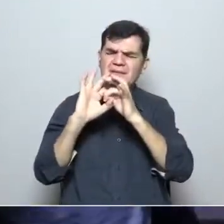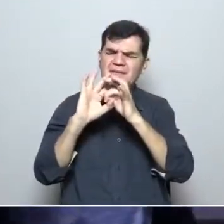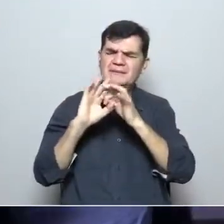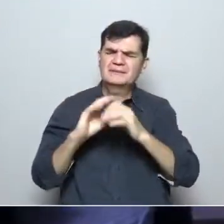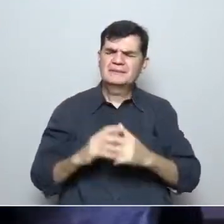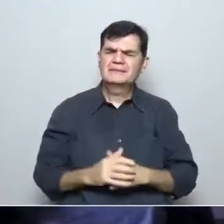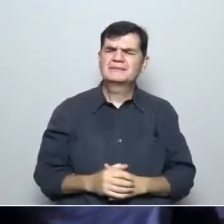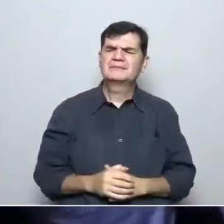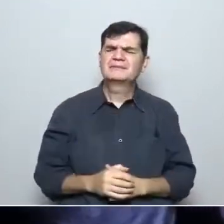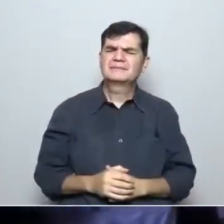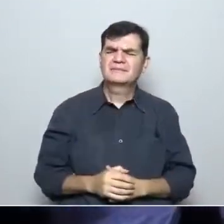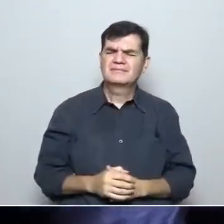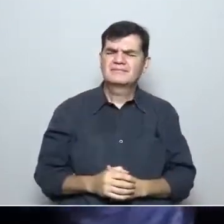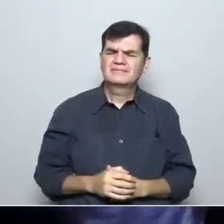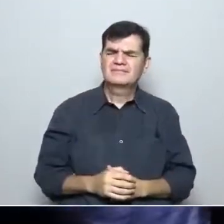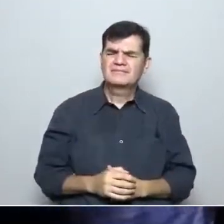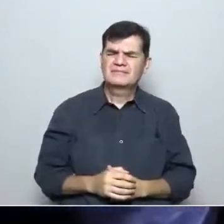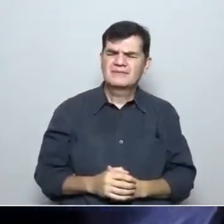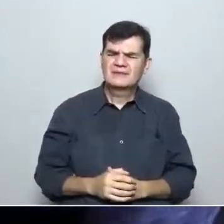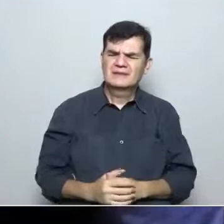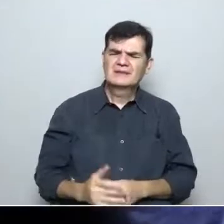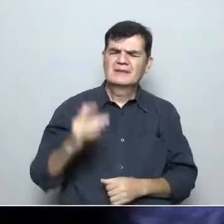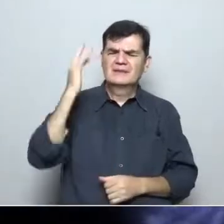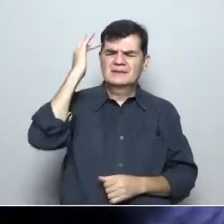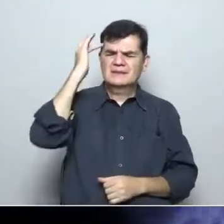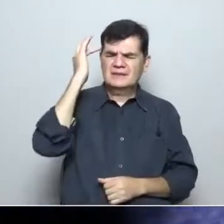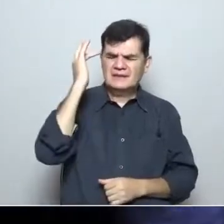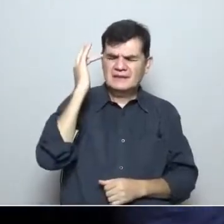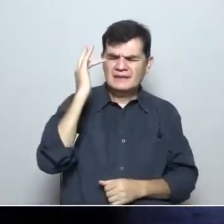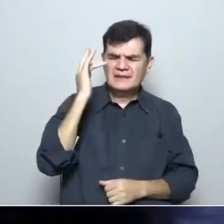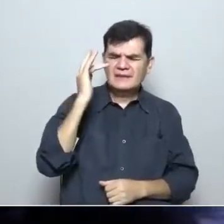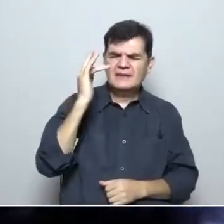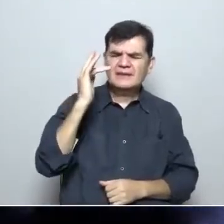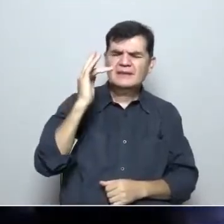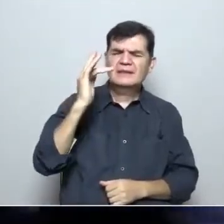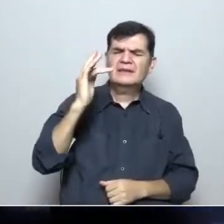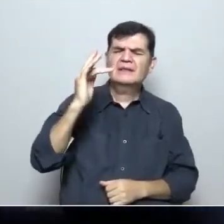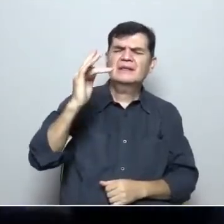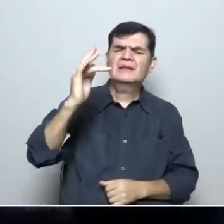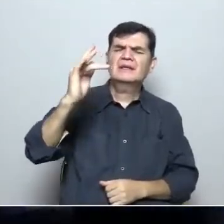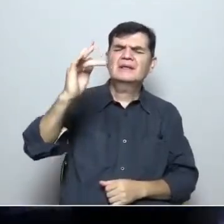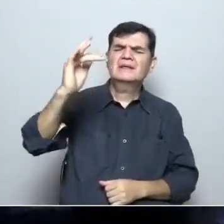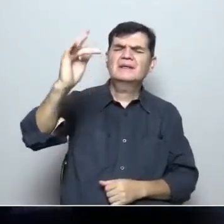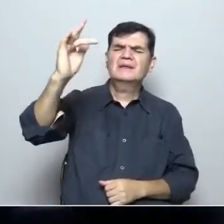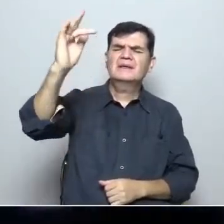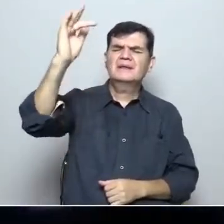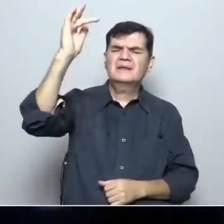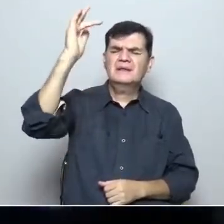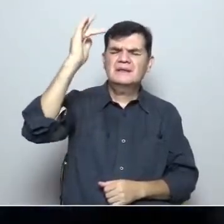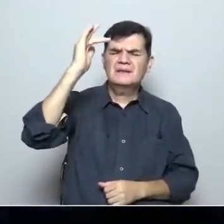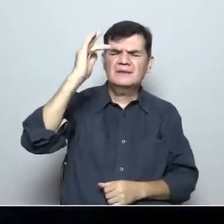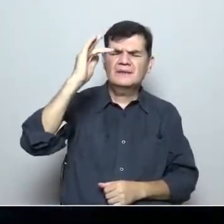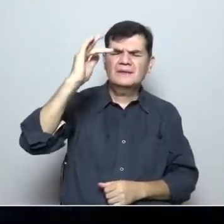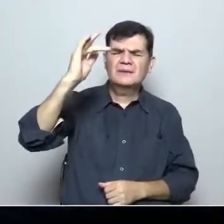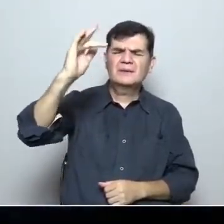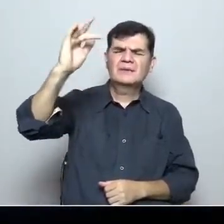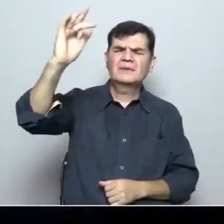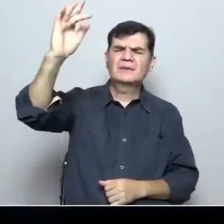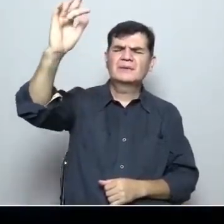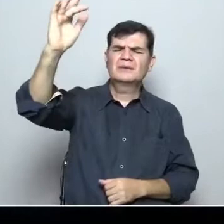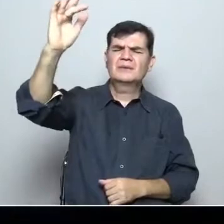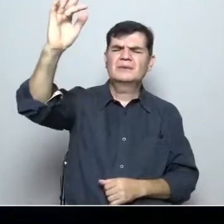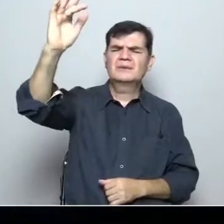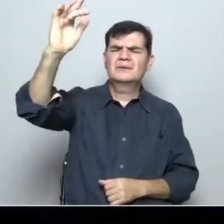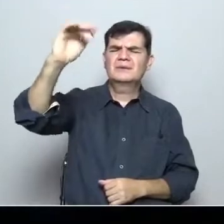todos, todos a una voz fuerte. Dile: Eso es. Más fuertes